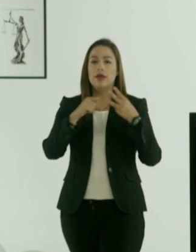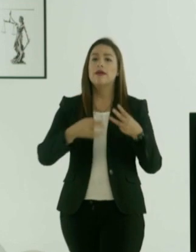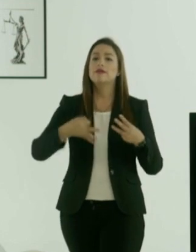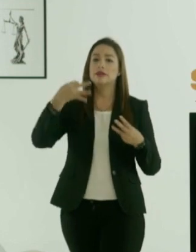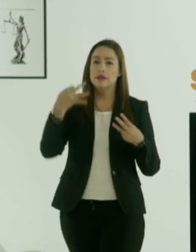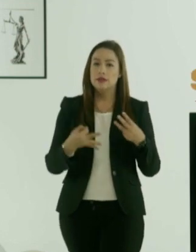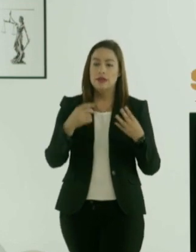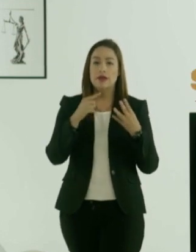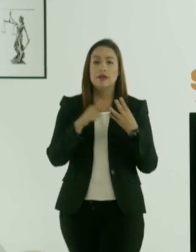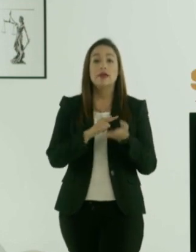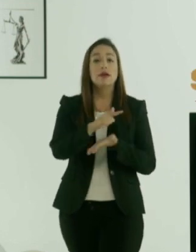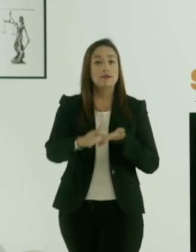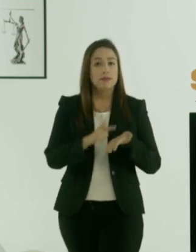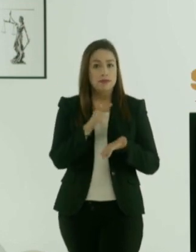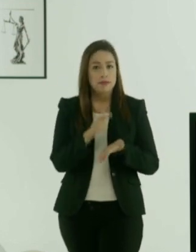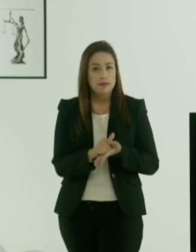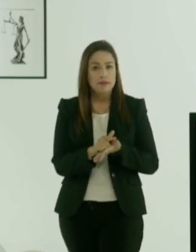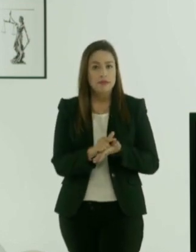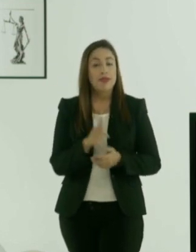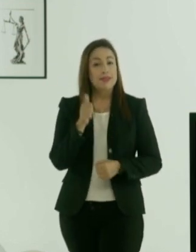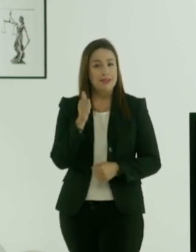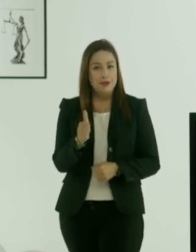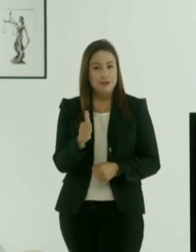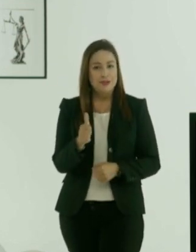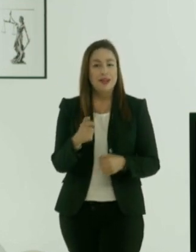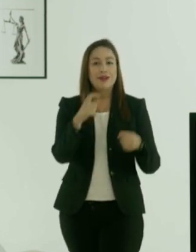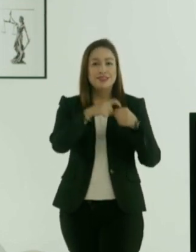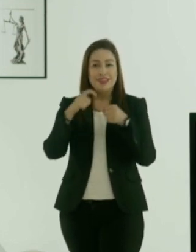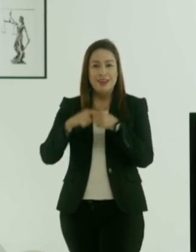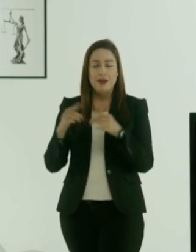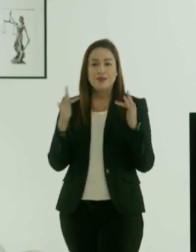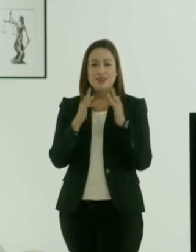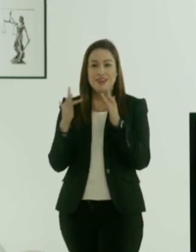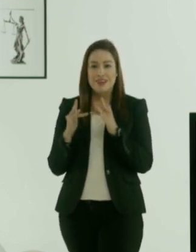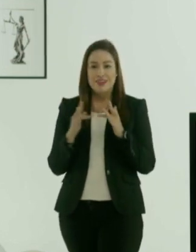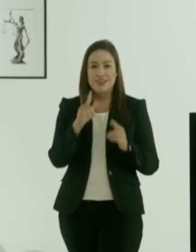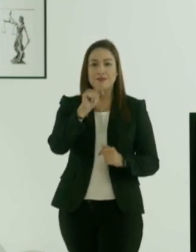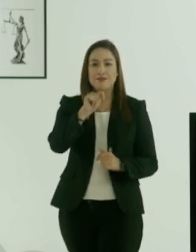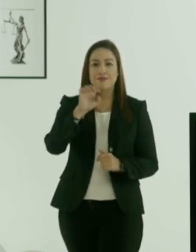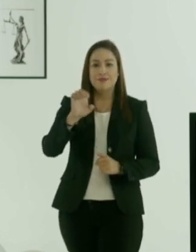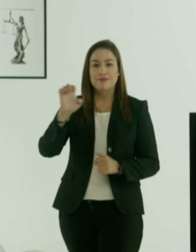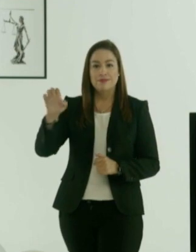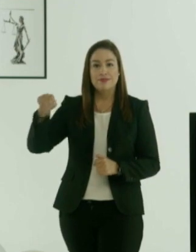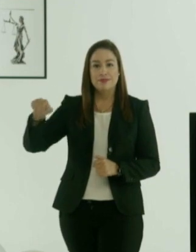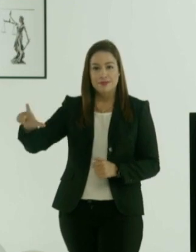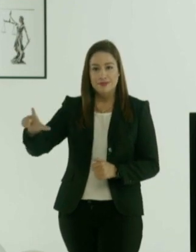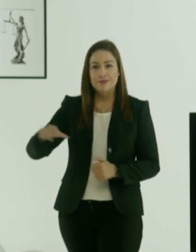gusta? Síguenos en redes. Tribunal Electoral del Estado de Nuevo León. Comparte.